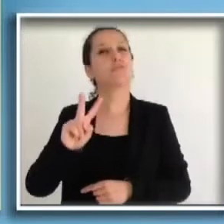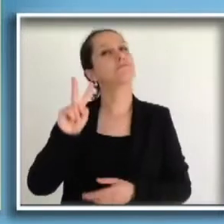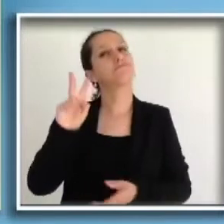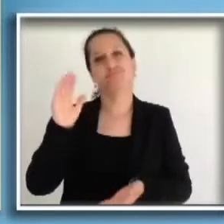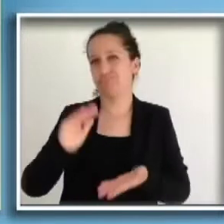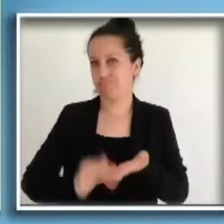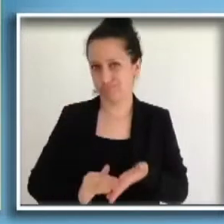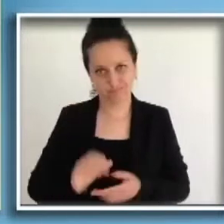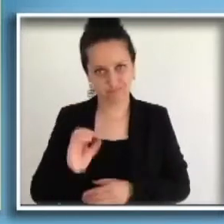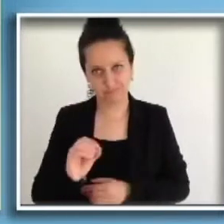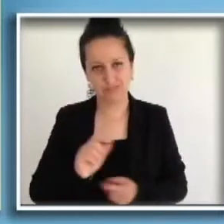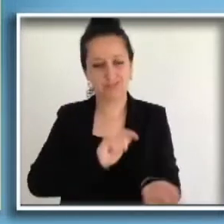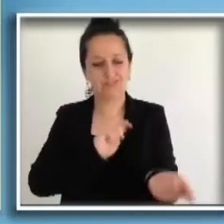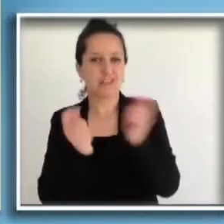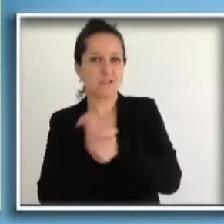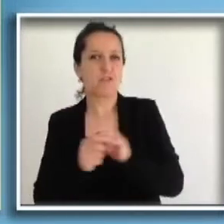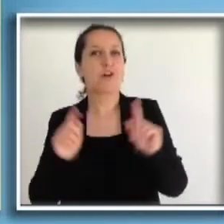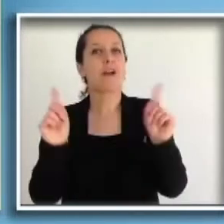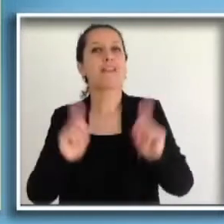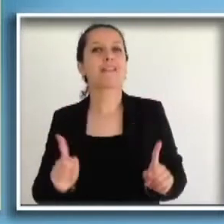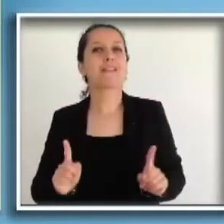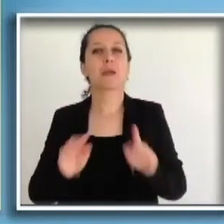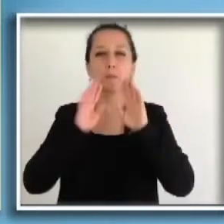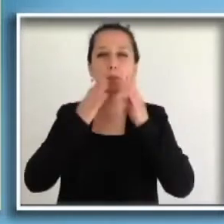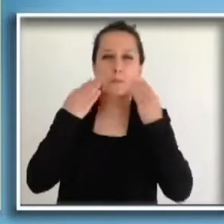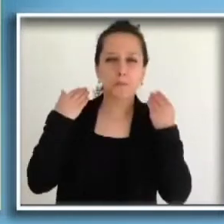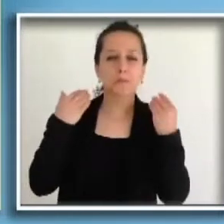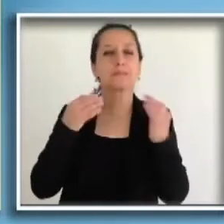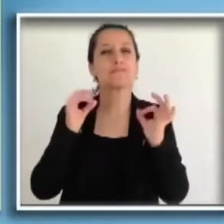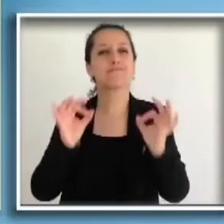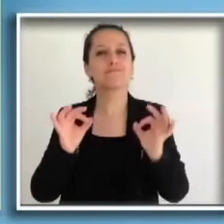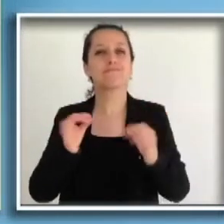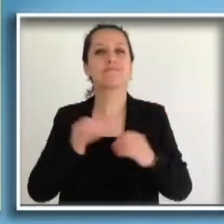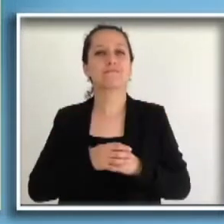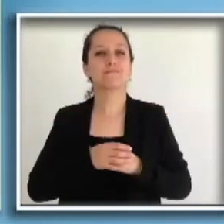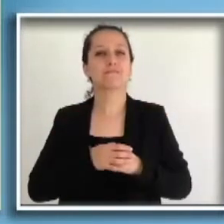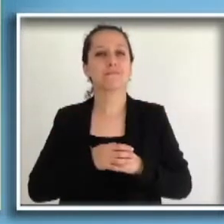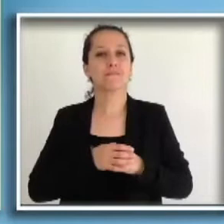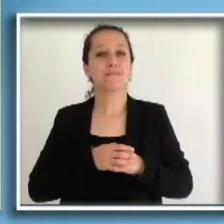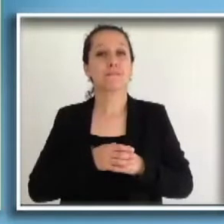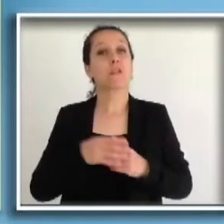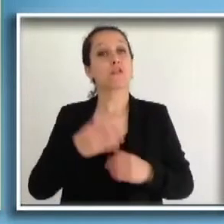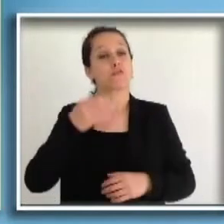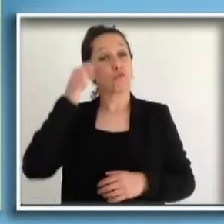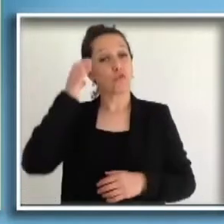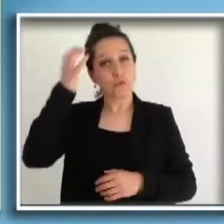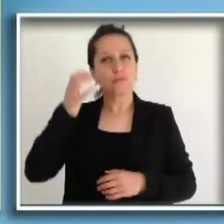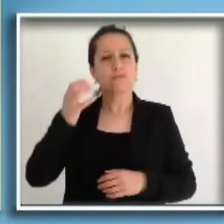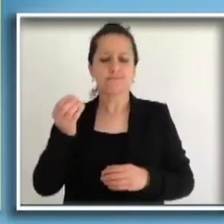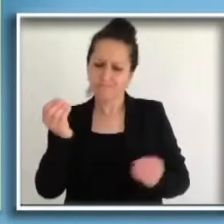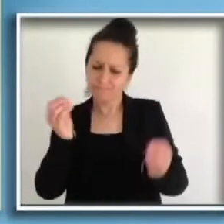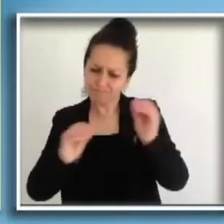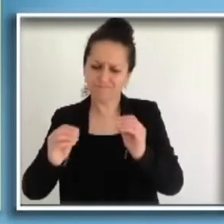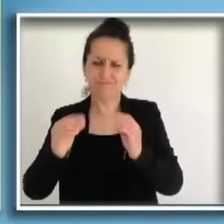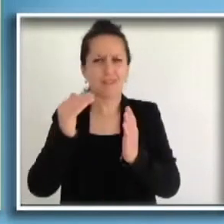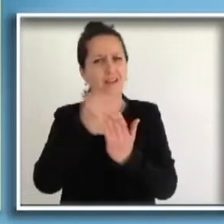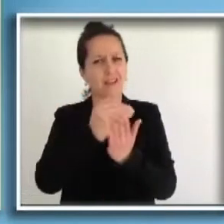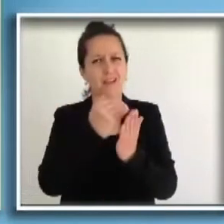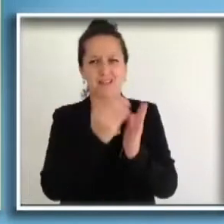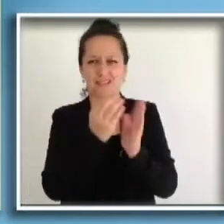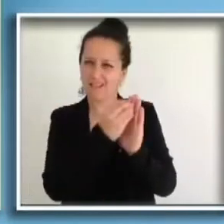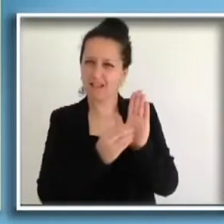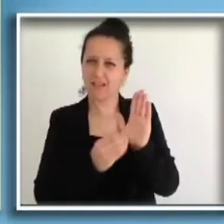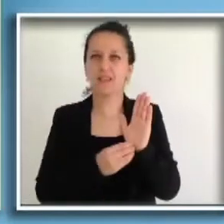para potenciar la inversión pública y Privada el gobierno elaborado una agenda Pro inversión ellos sumaban las ventajas